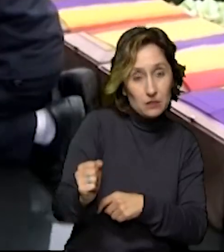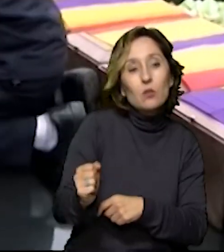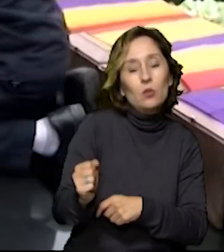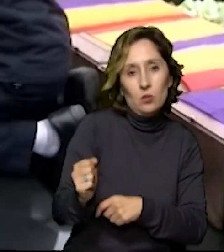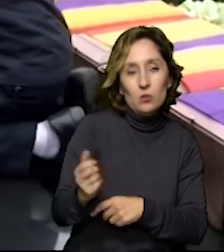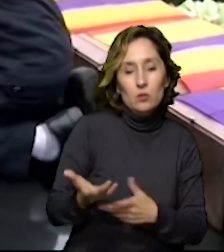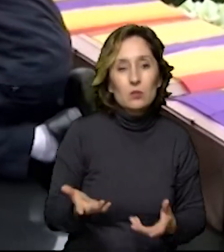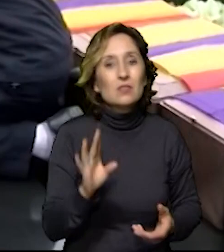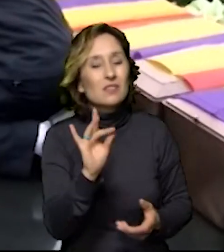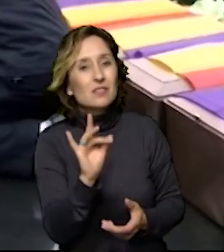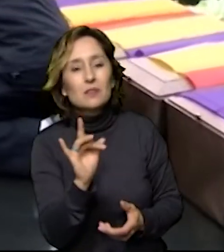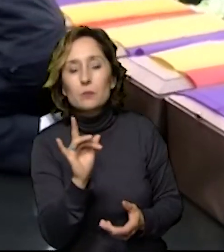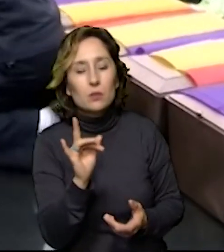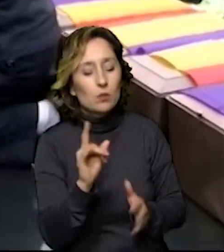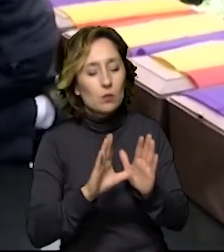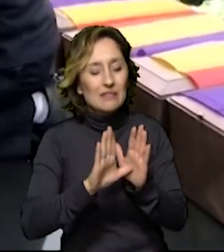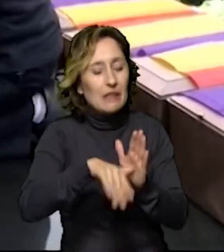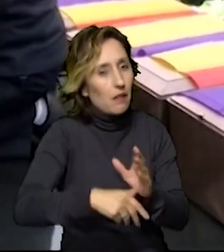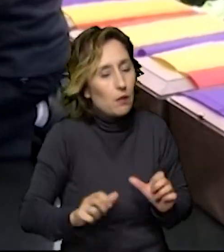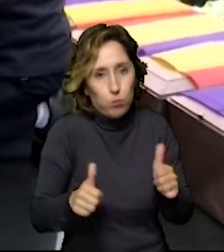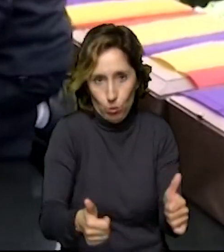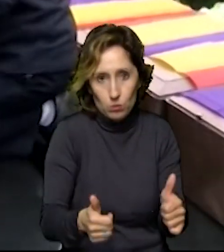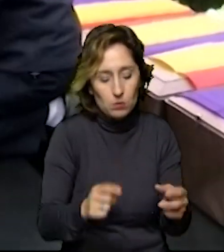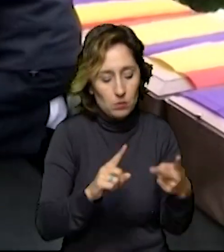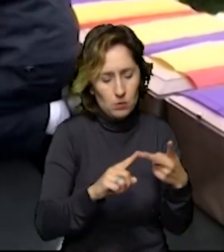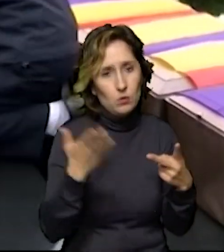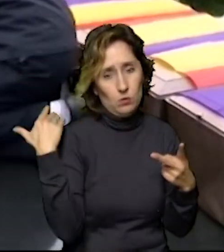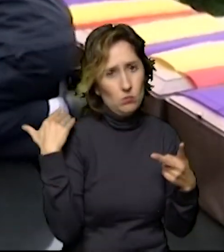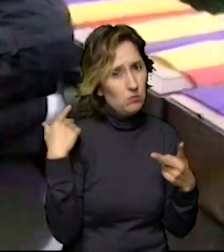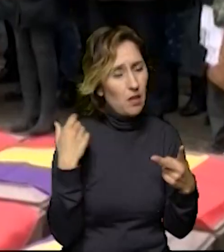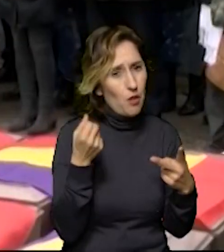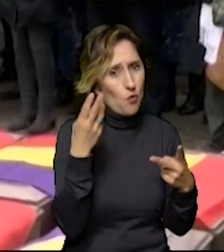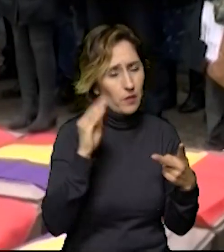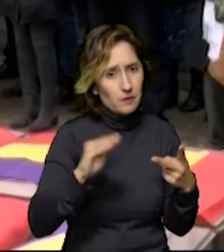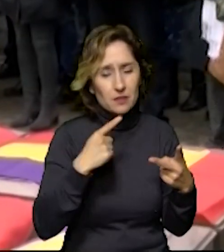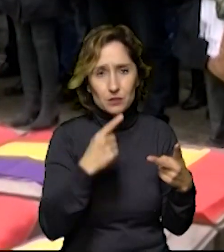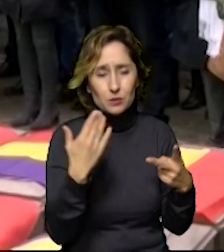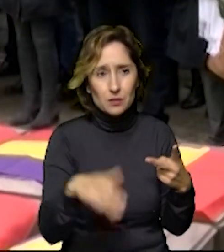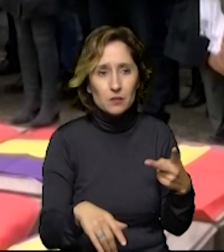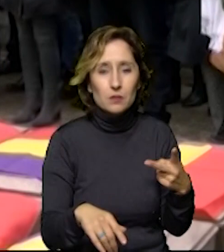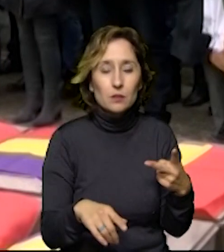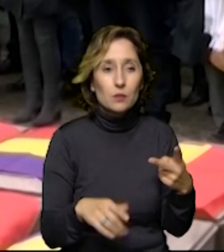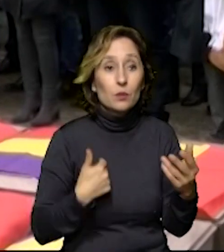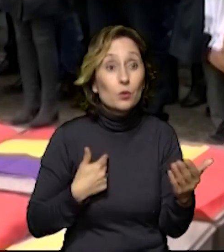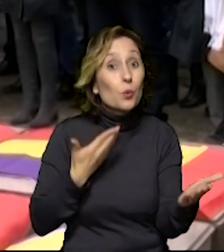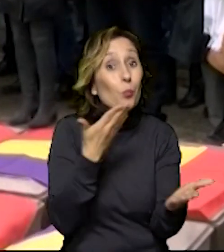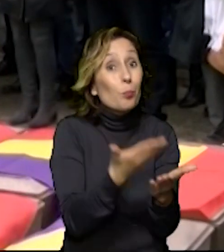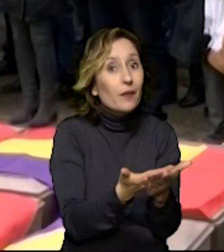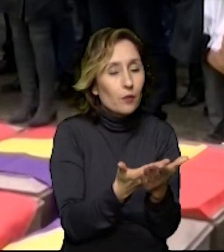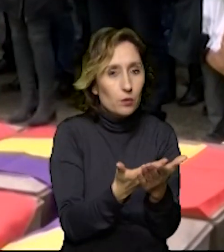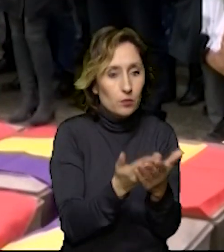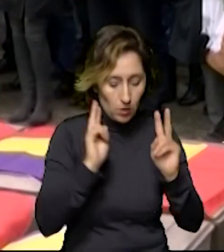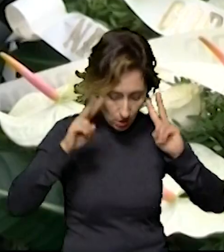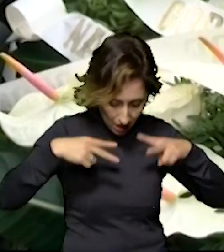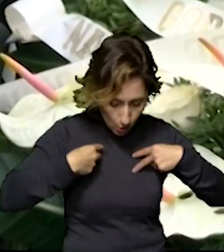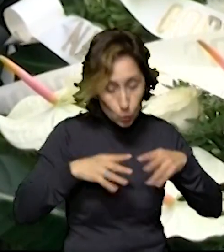Claro, primero hemos empezado tarde, y yo lo he dicho en alguna ocasión, que solicito, digamos, autocrítica a